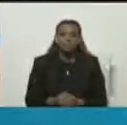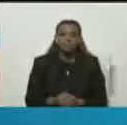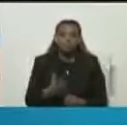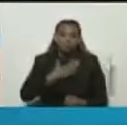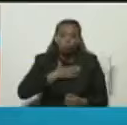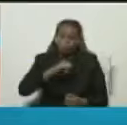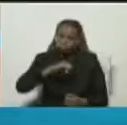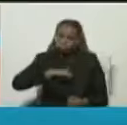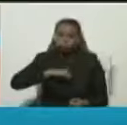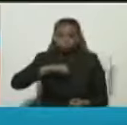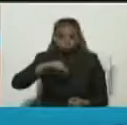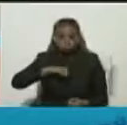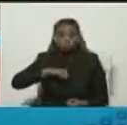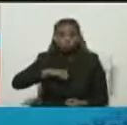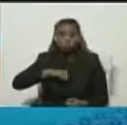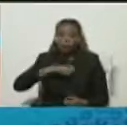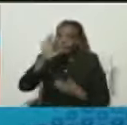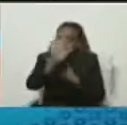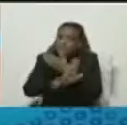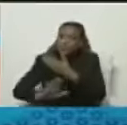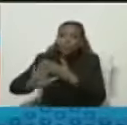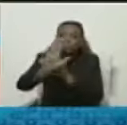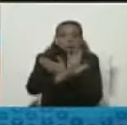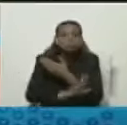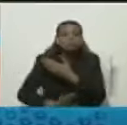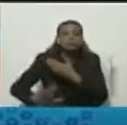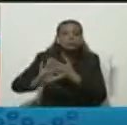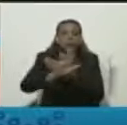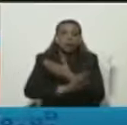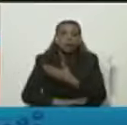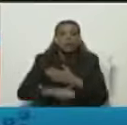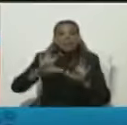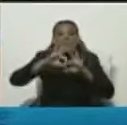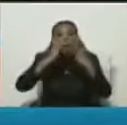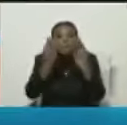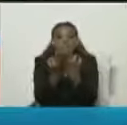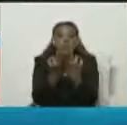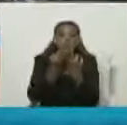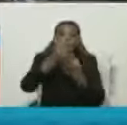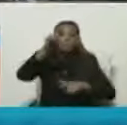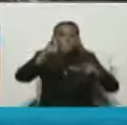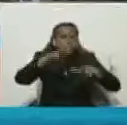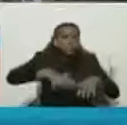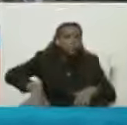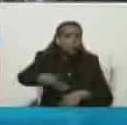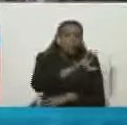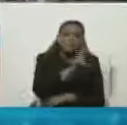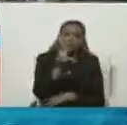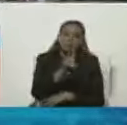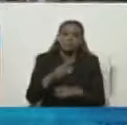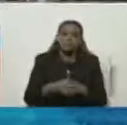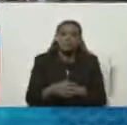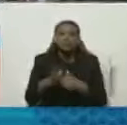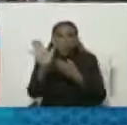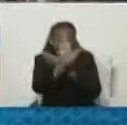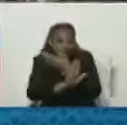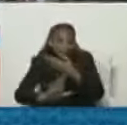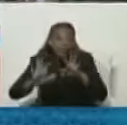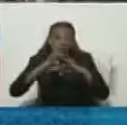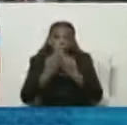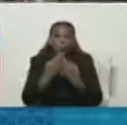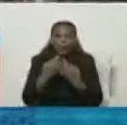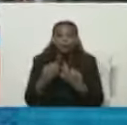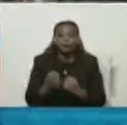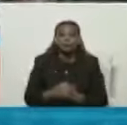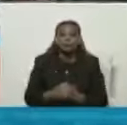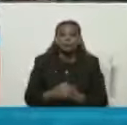Soy el protector de la familia venezolana. La protejo en Cristo